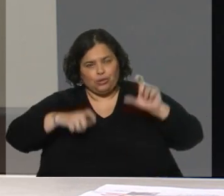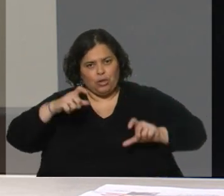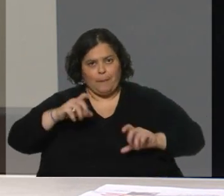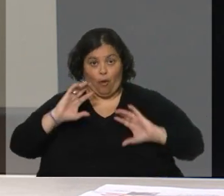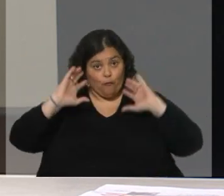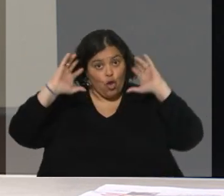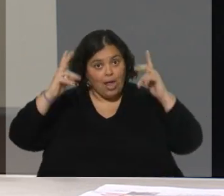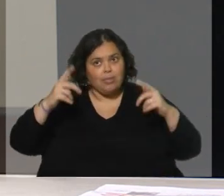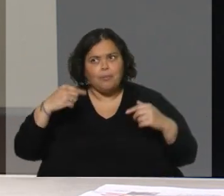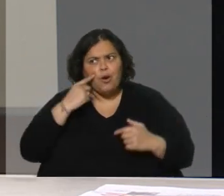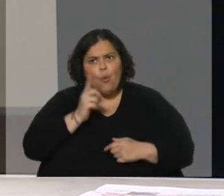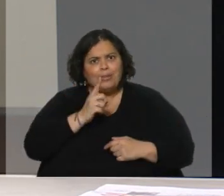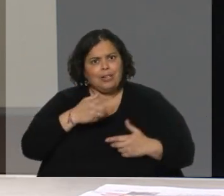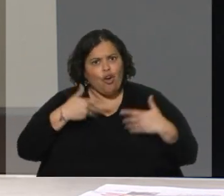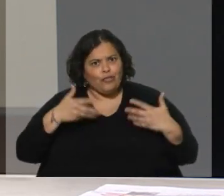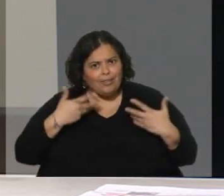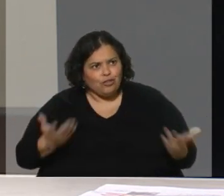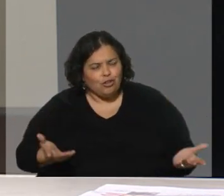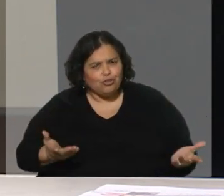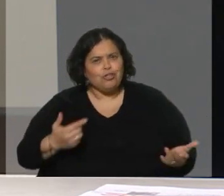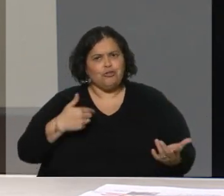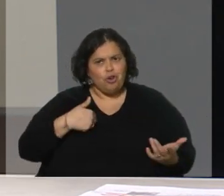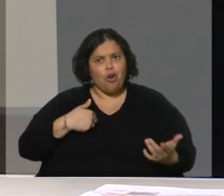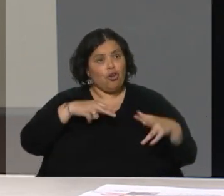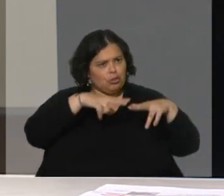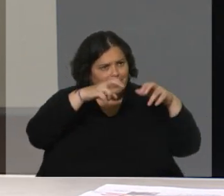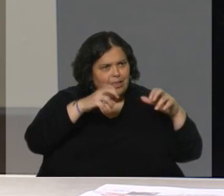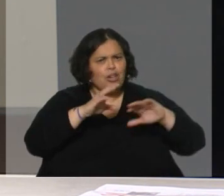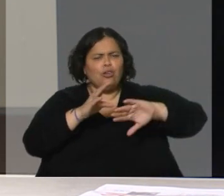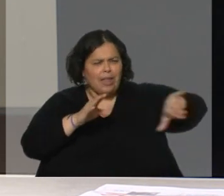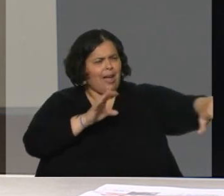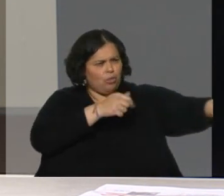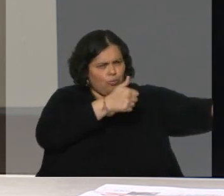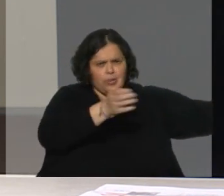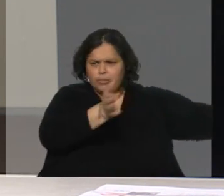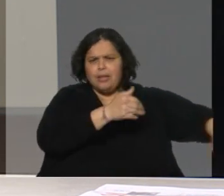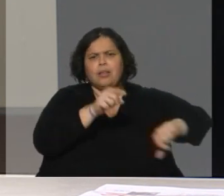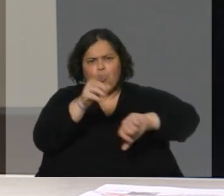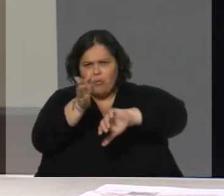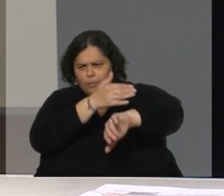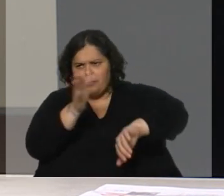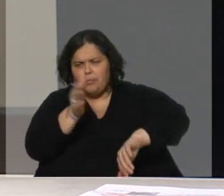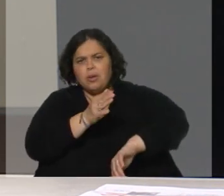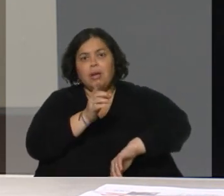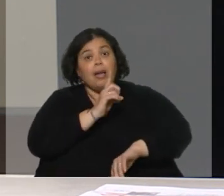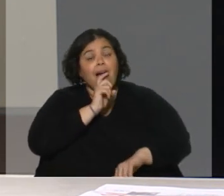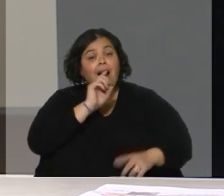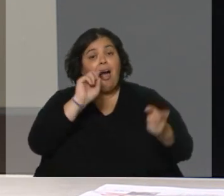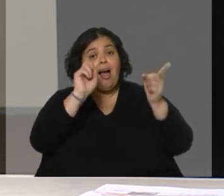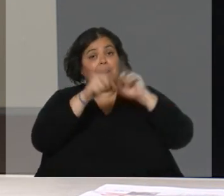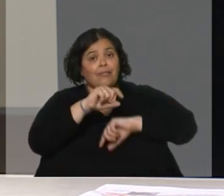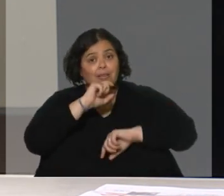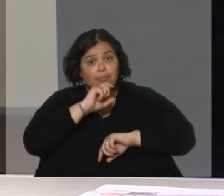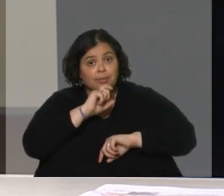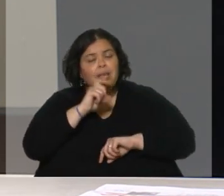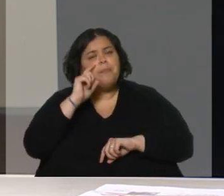digo en lugar de estar contentos de que voy los investigo los descarto tenemos las instituciones fuertes porque por suerte mire si yo hubiera